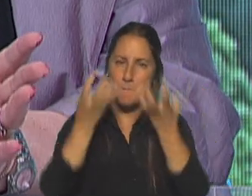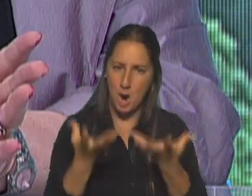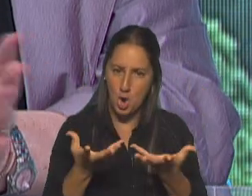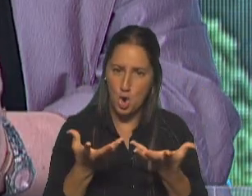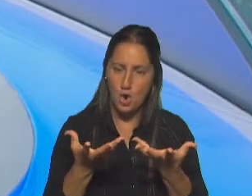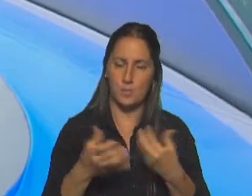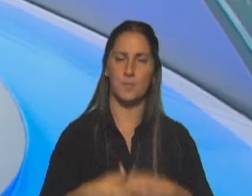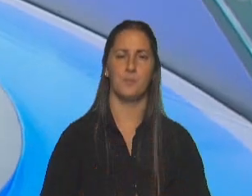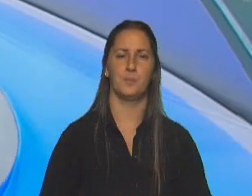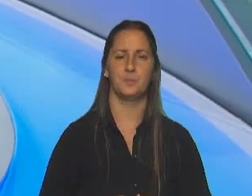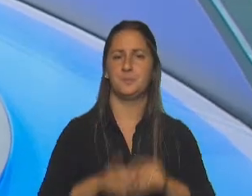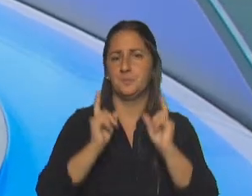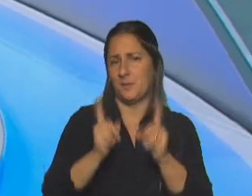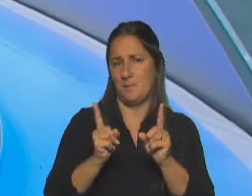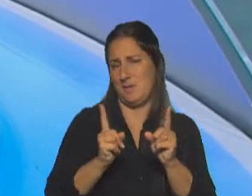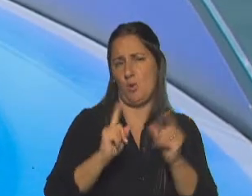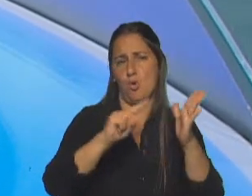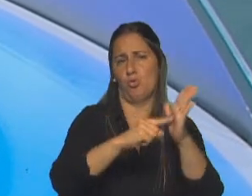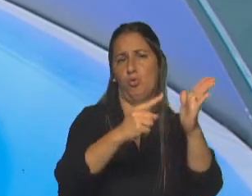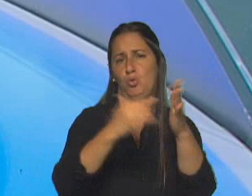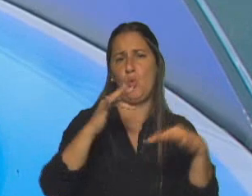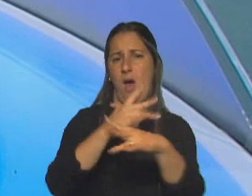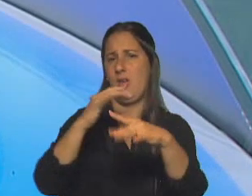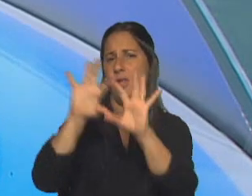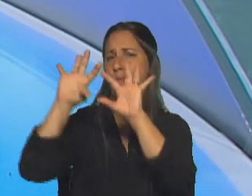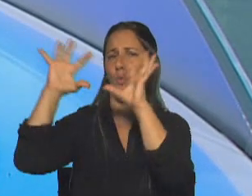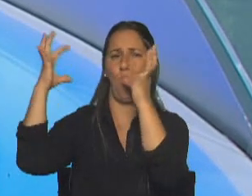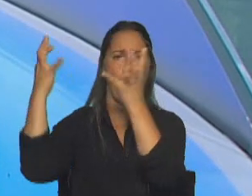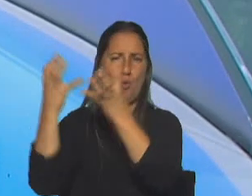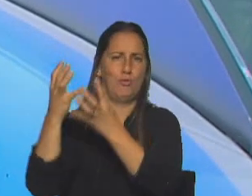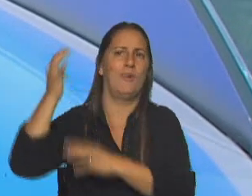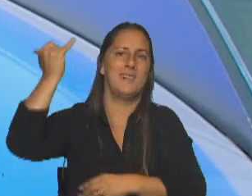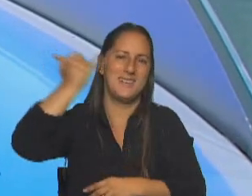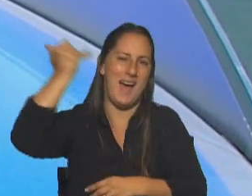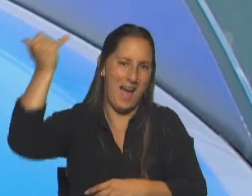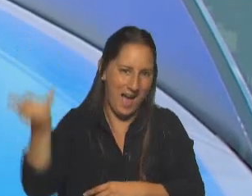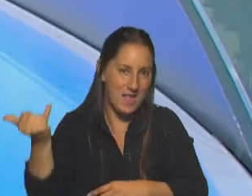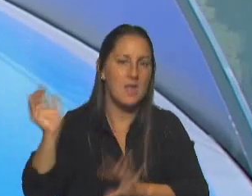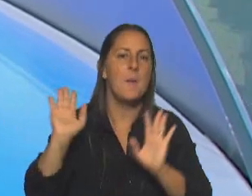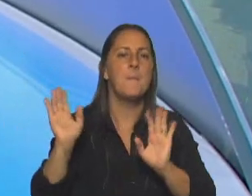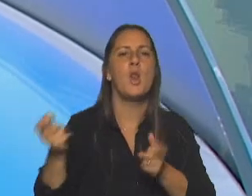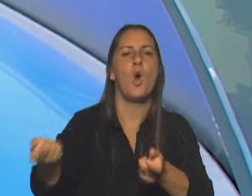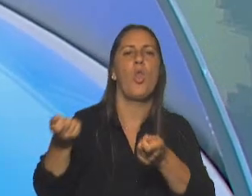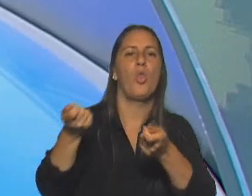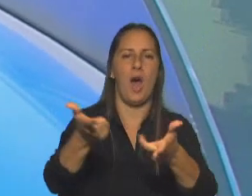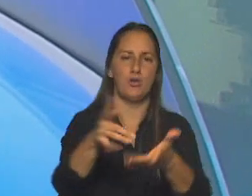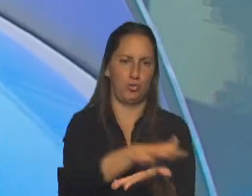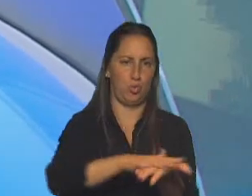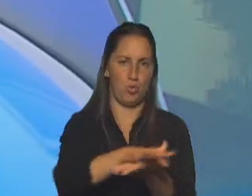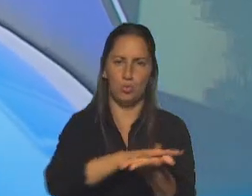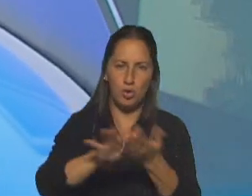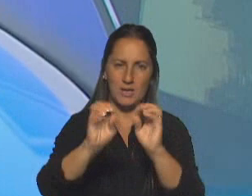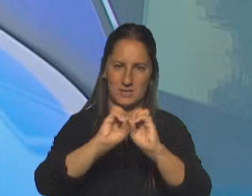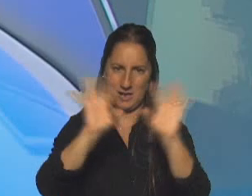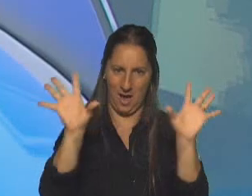las categorías que se están trabajando en las grandes ciudades del mundo, pero que pueda brindar soluciones concretas. Y yo